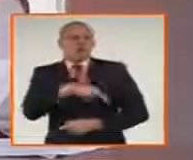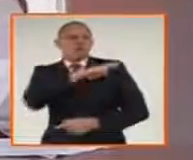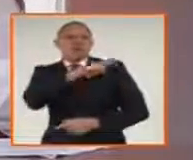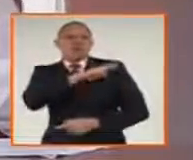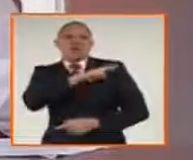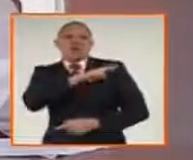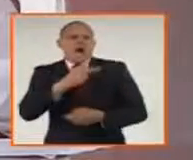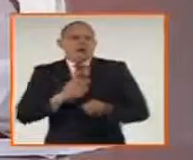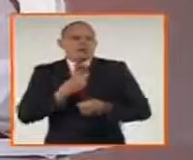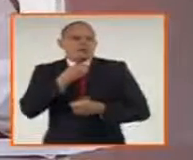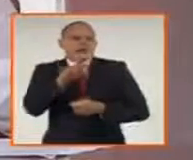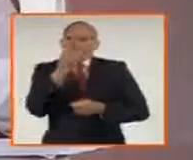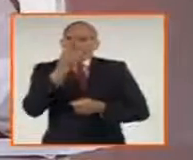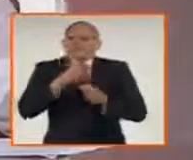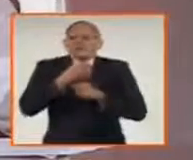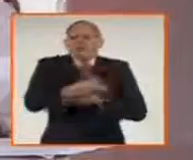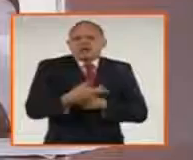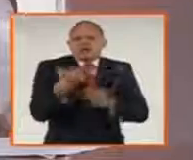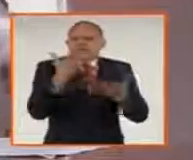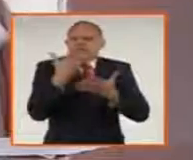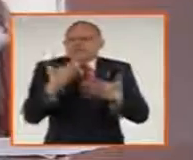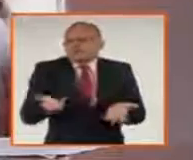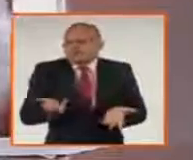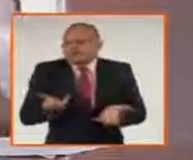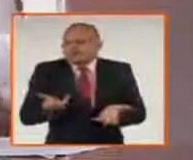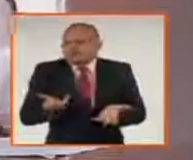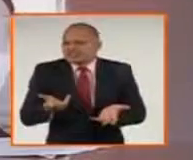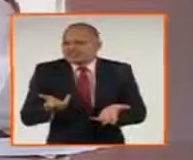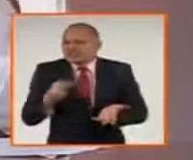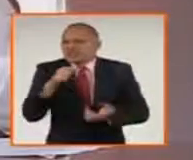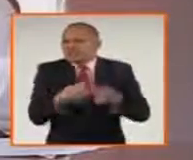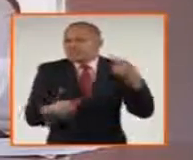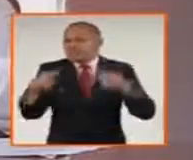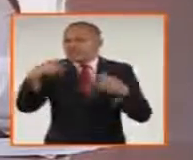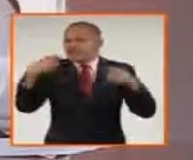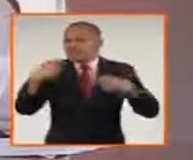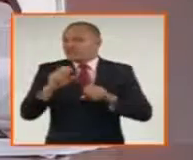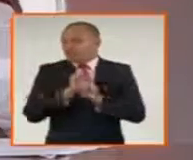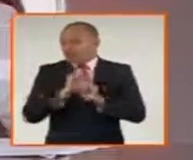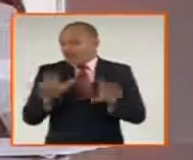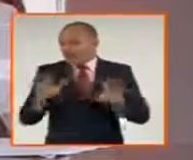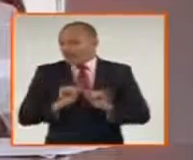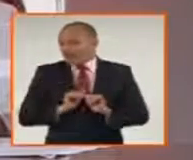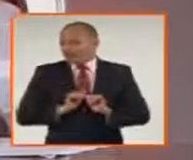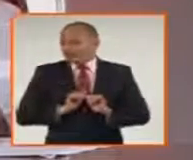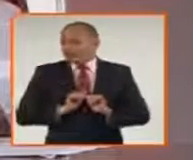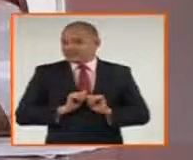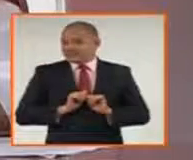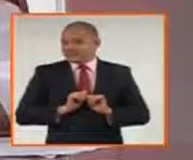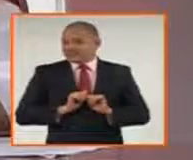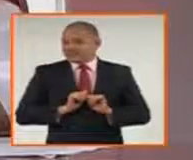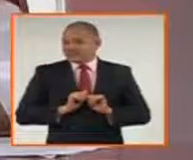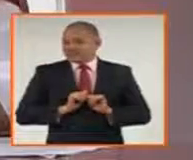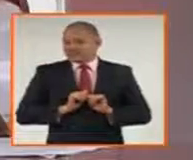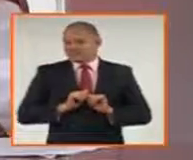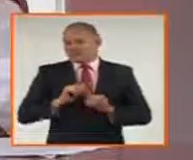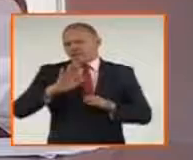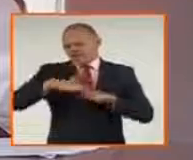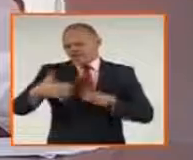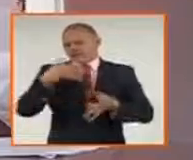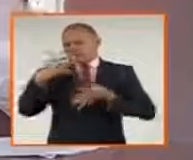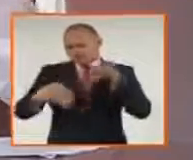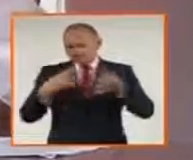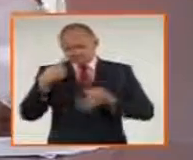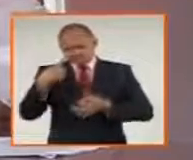efecto, fundamental efecto del parentesco. Pero yo quisiera, si me lo permites, Arlene, ofrecer